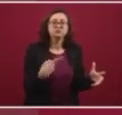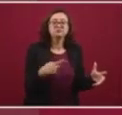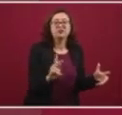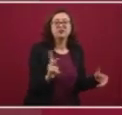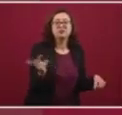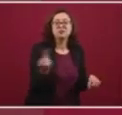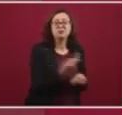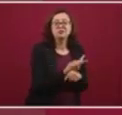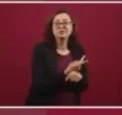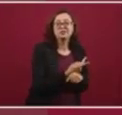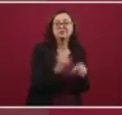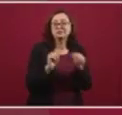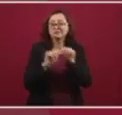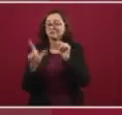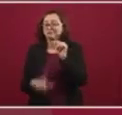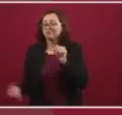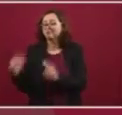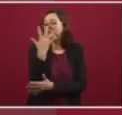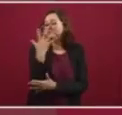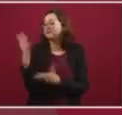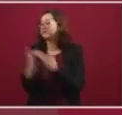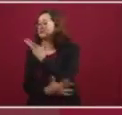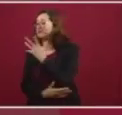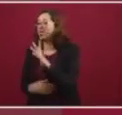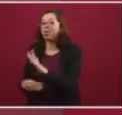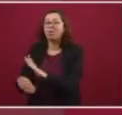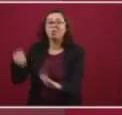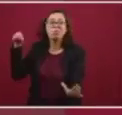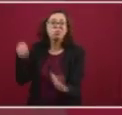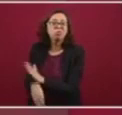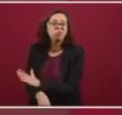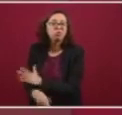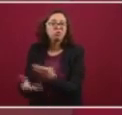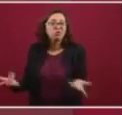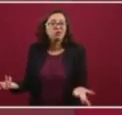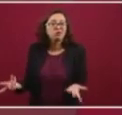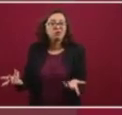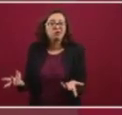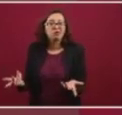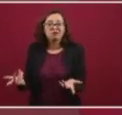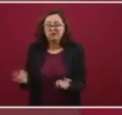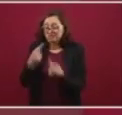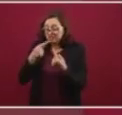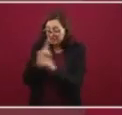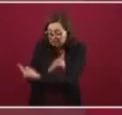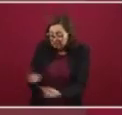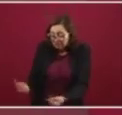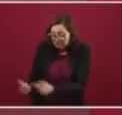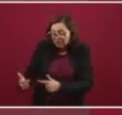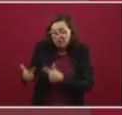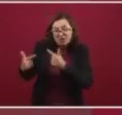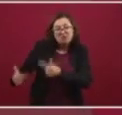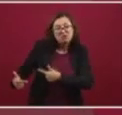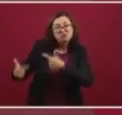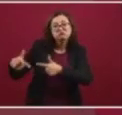destruimos el territorio y ¿qué le dejamos a las nuevas generaciones? Eso es muy irresponsable.